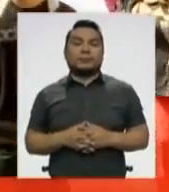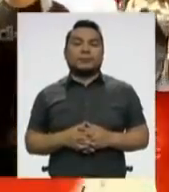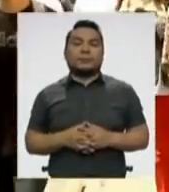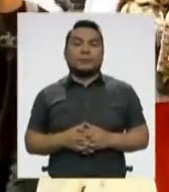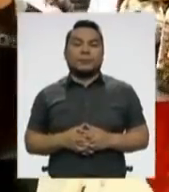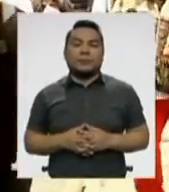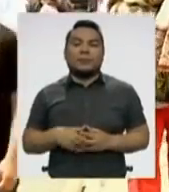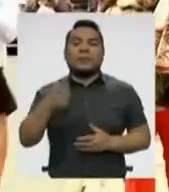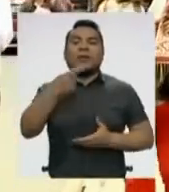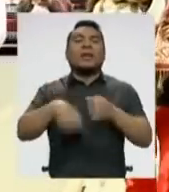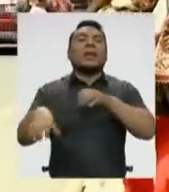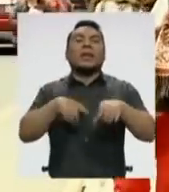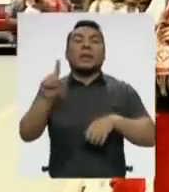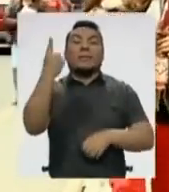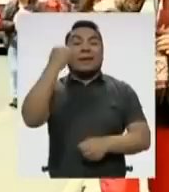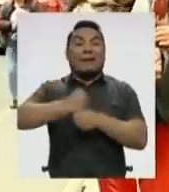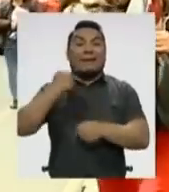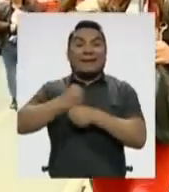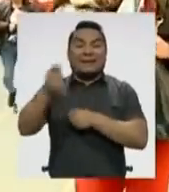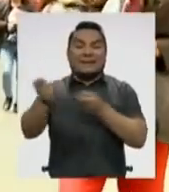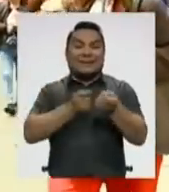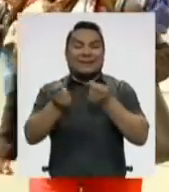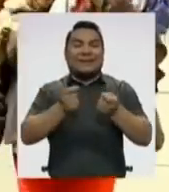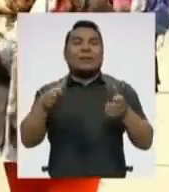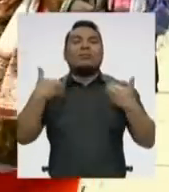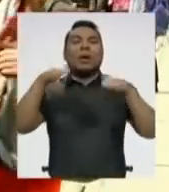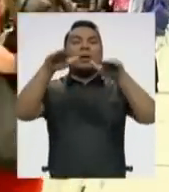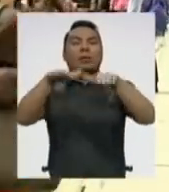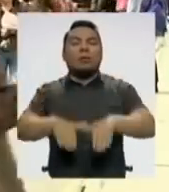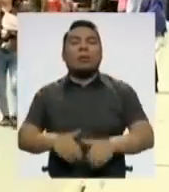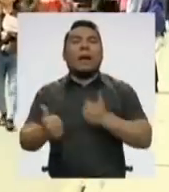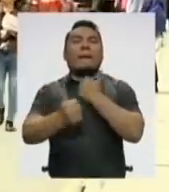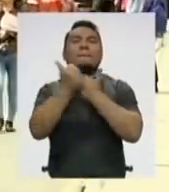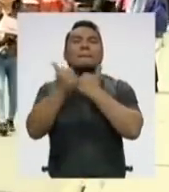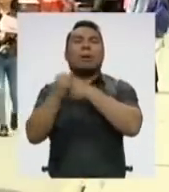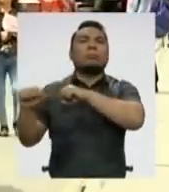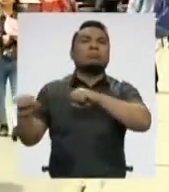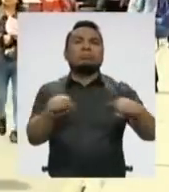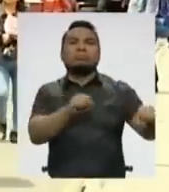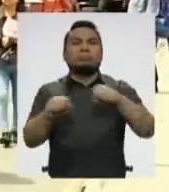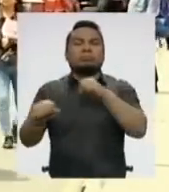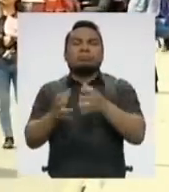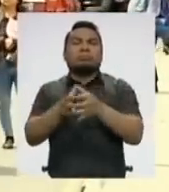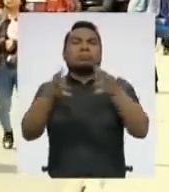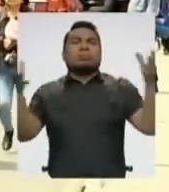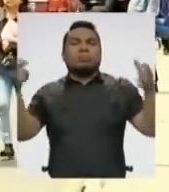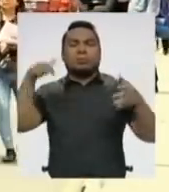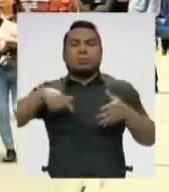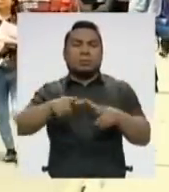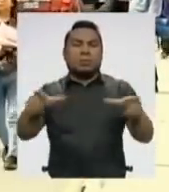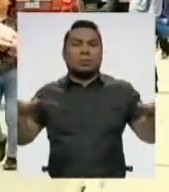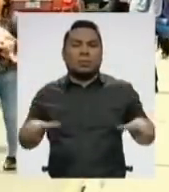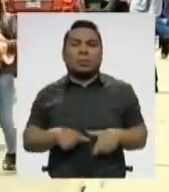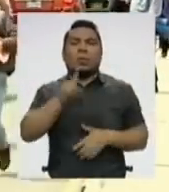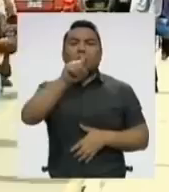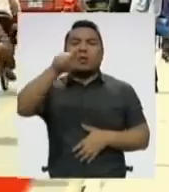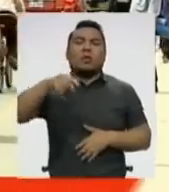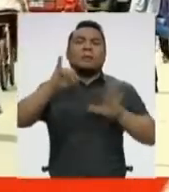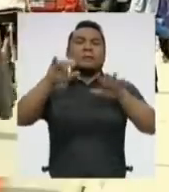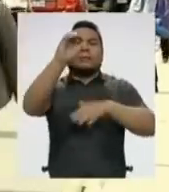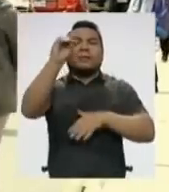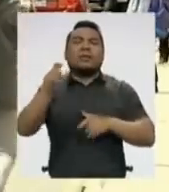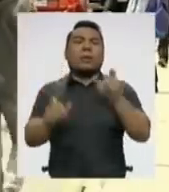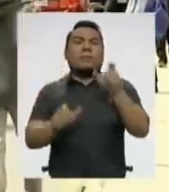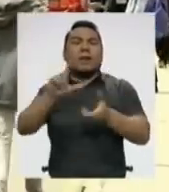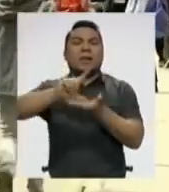¿Qué medidas tomará en su primer año de gestión para reducir el riesgo sísmico alto y muy alto en el que se encuentran 1,6 millones